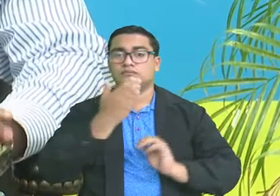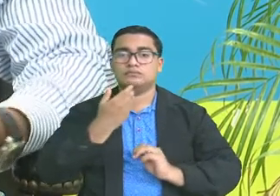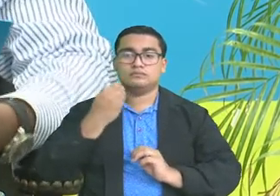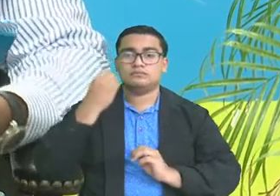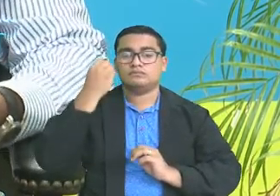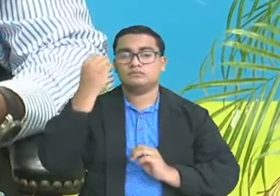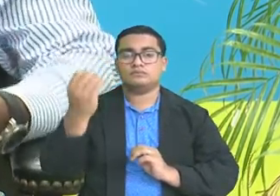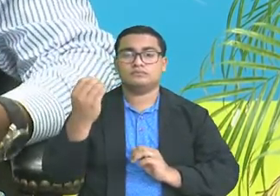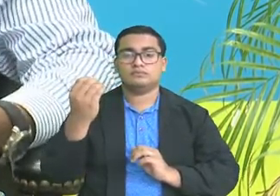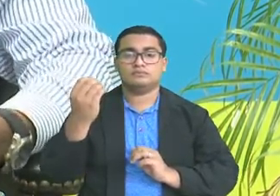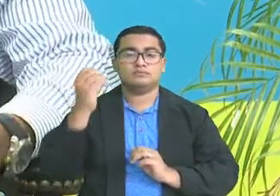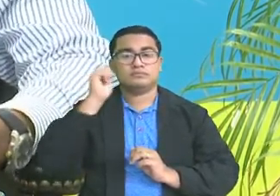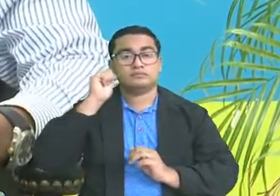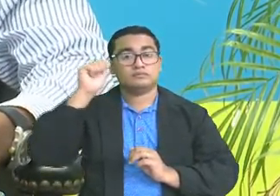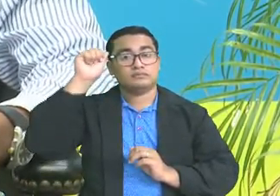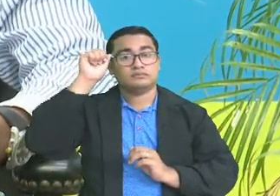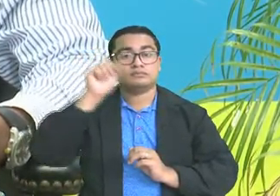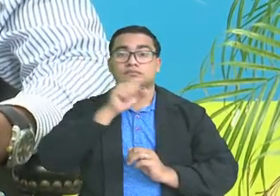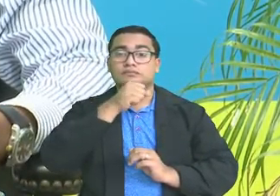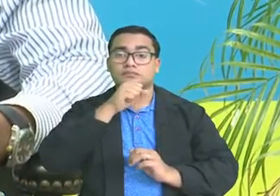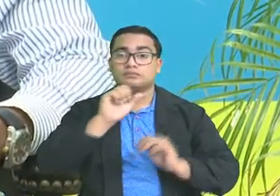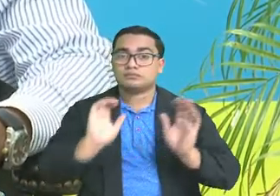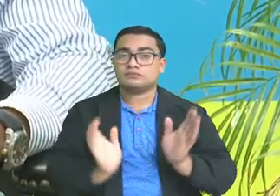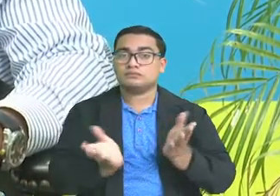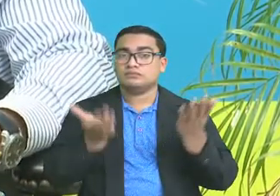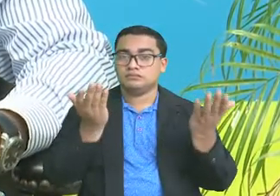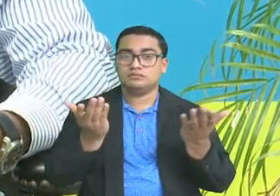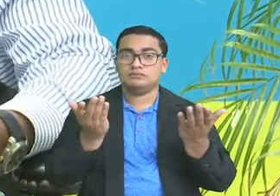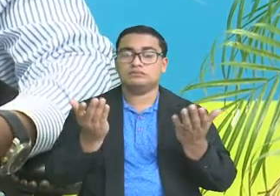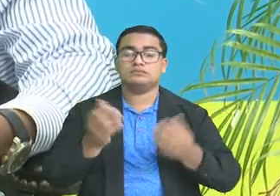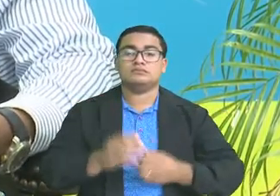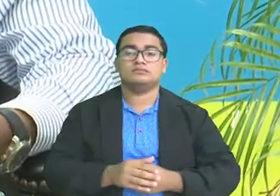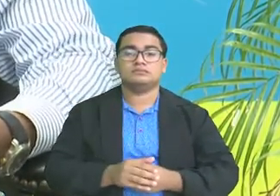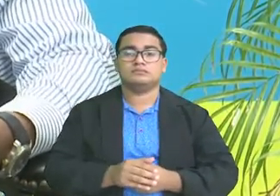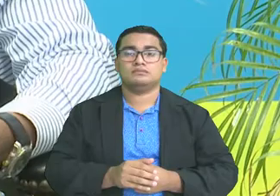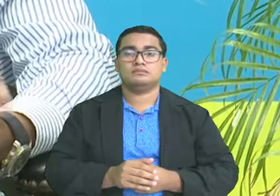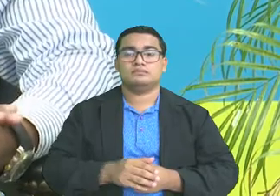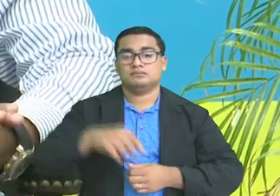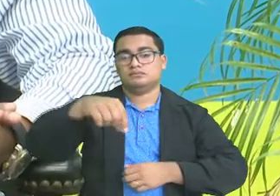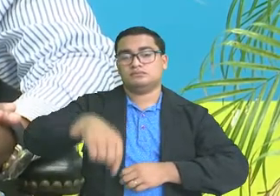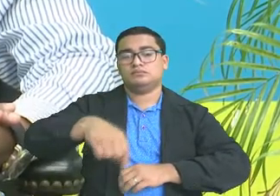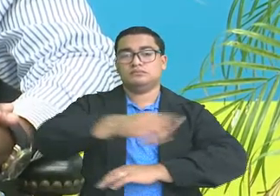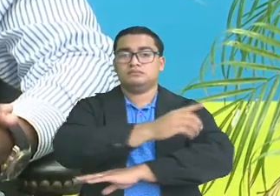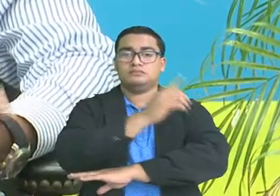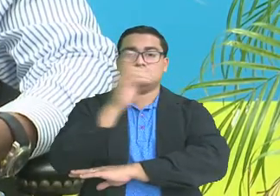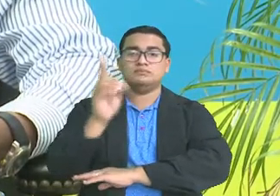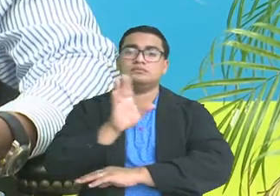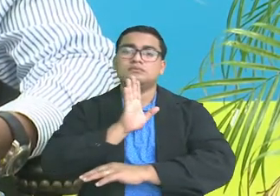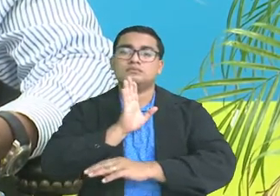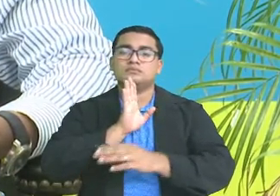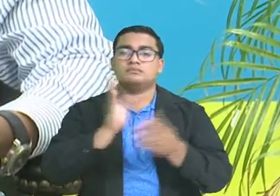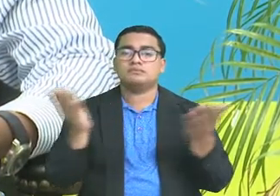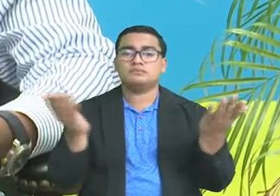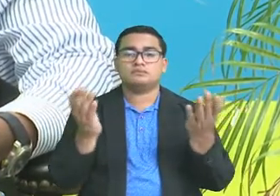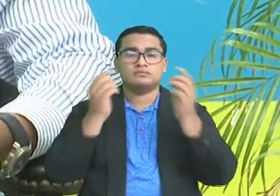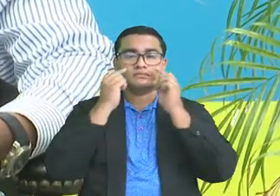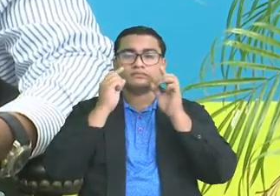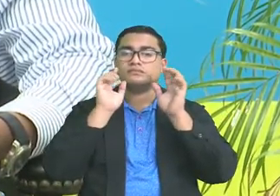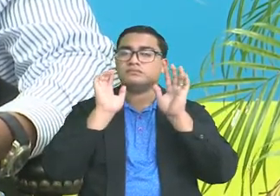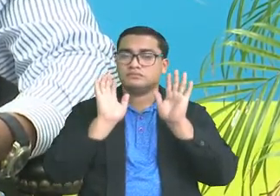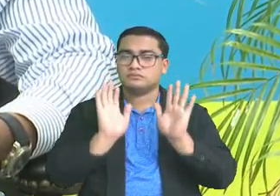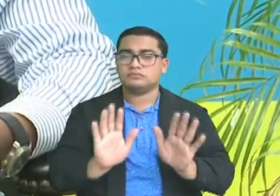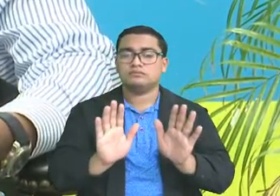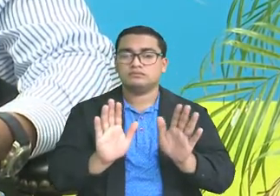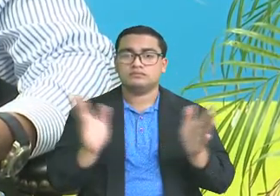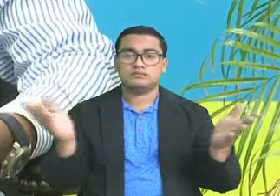los jóvenes, a los adultos, a los adultos mayores. El día de hoy vamos a estar hablando sobre la prevención